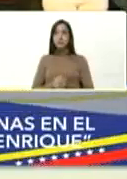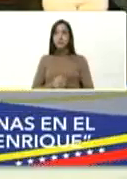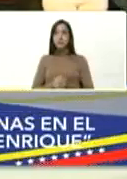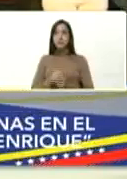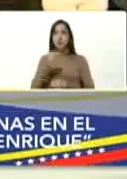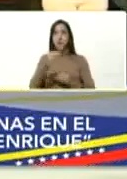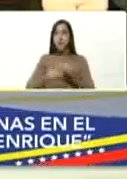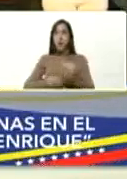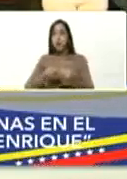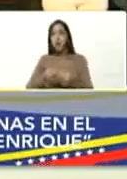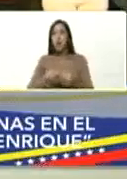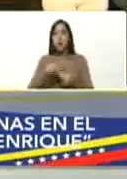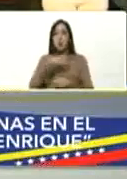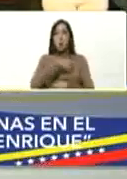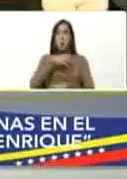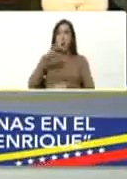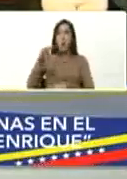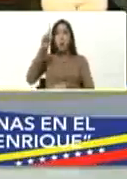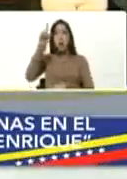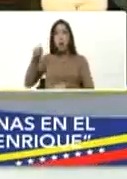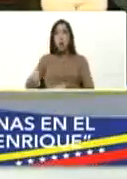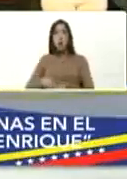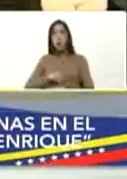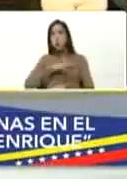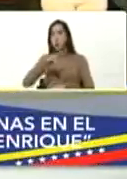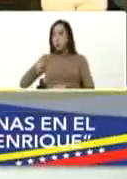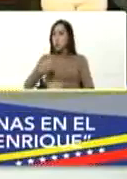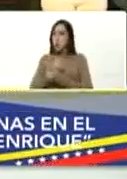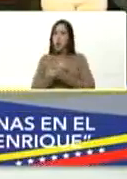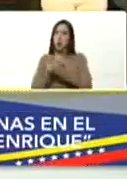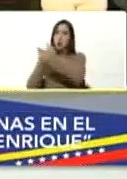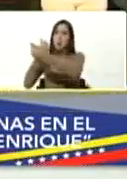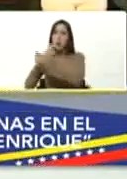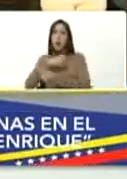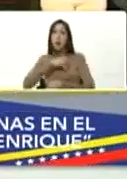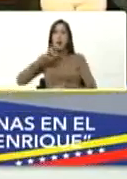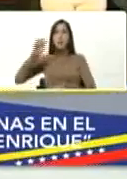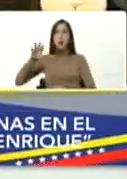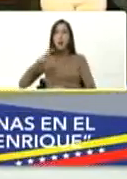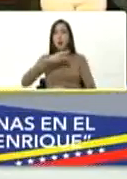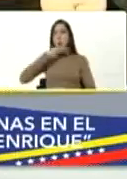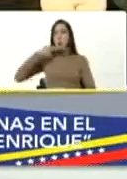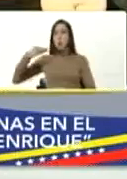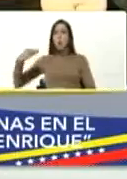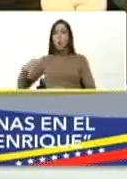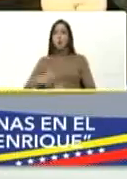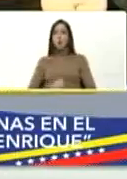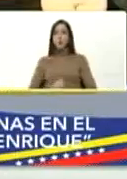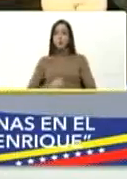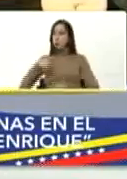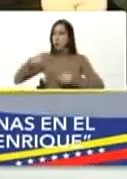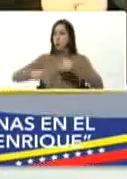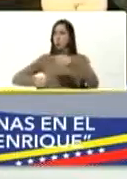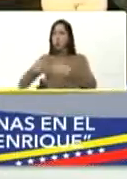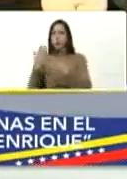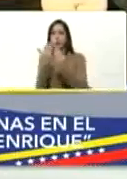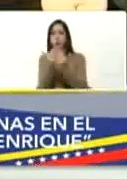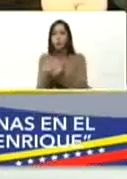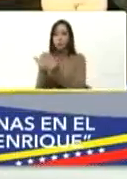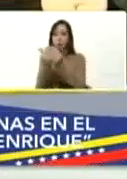patria, de construir nuestra amada patria. Esa juventud que sale todos los días a estudiar,